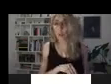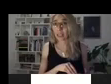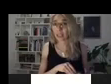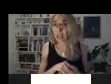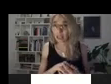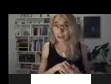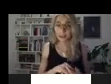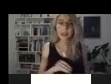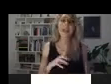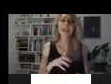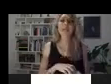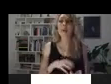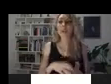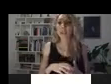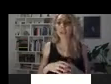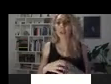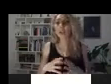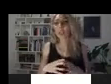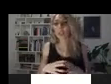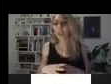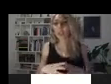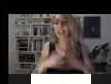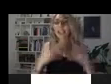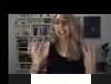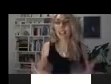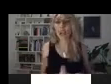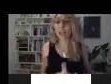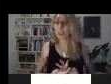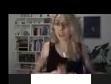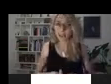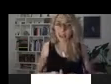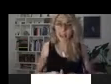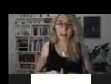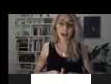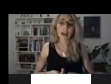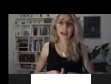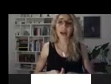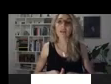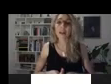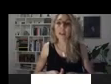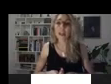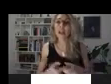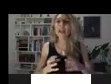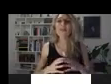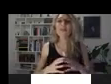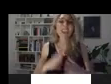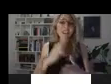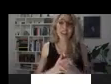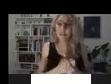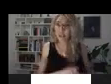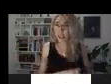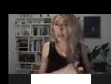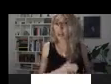arte latinoamericano, y por tanto el coleccionista que va a la feria